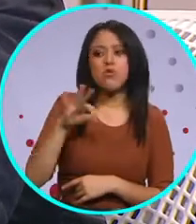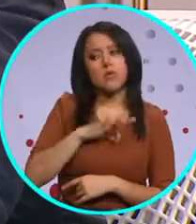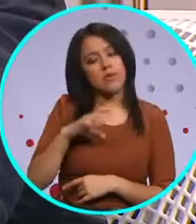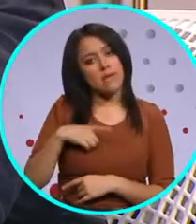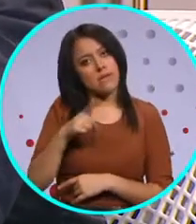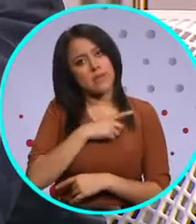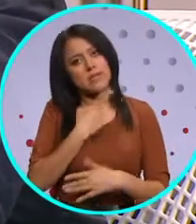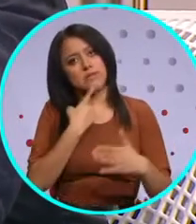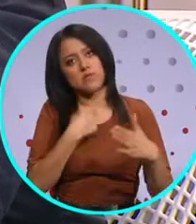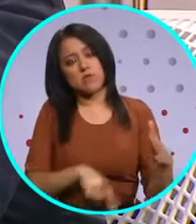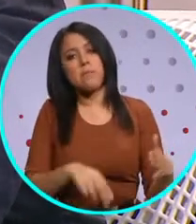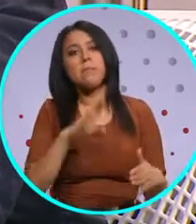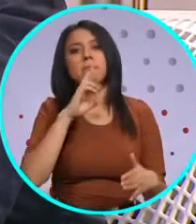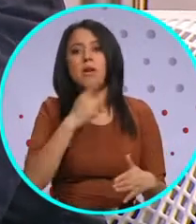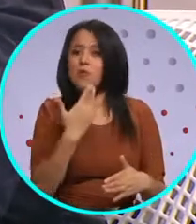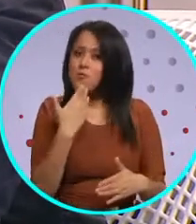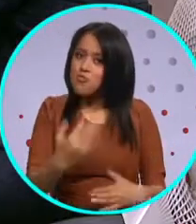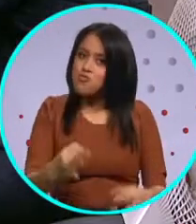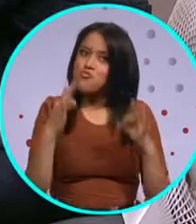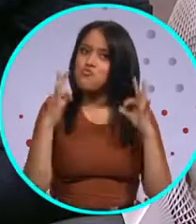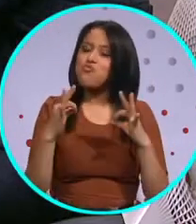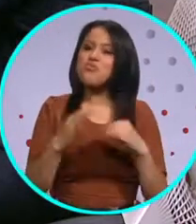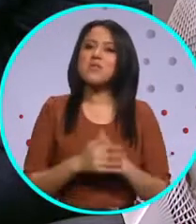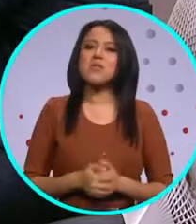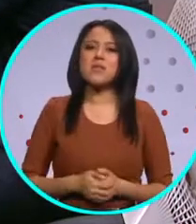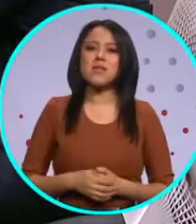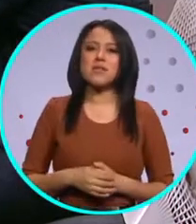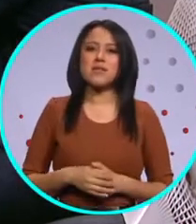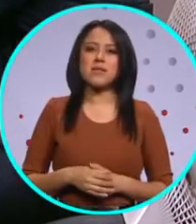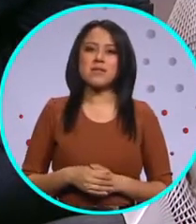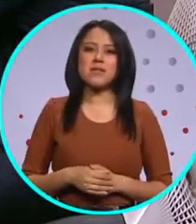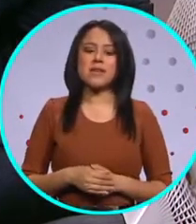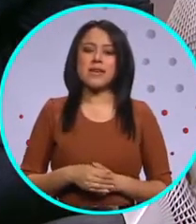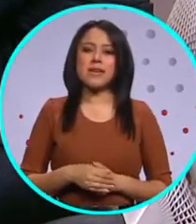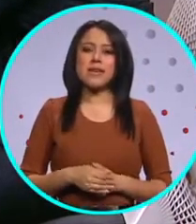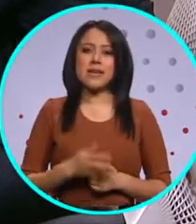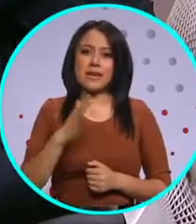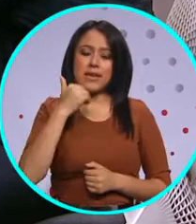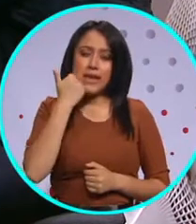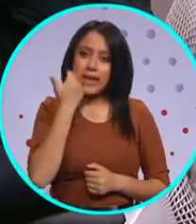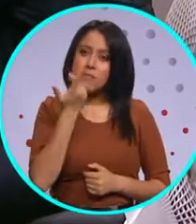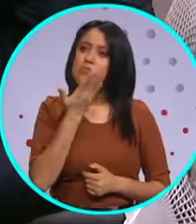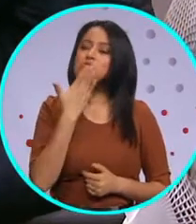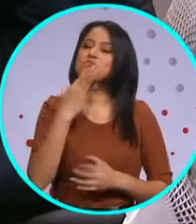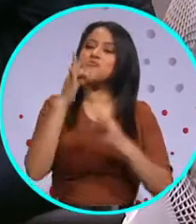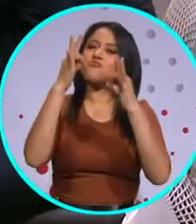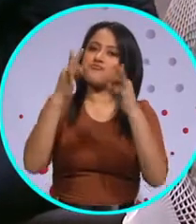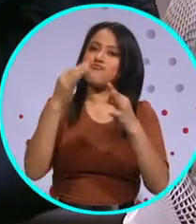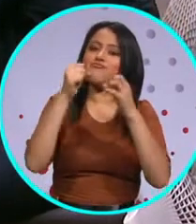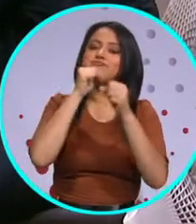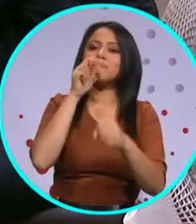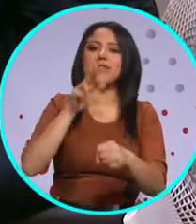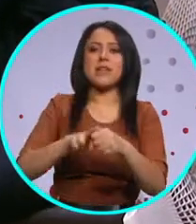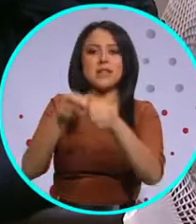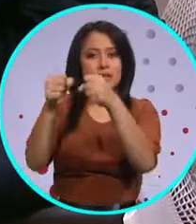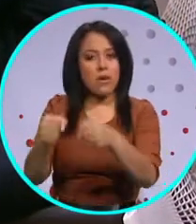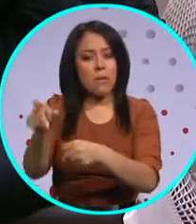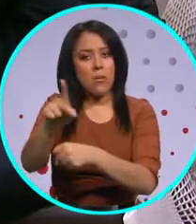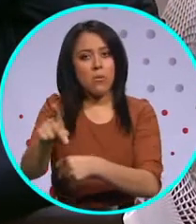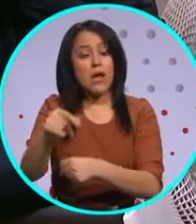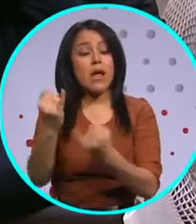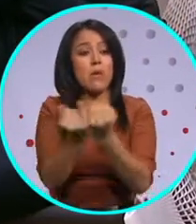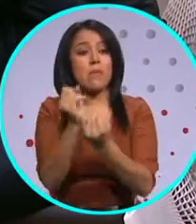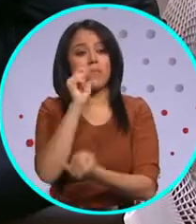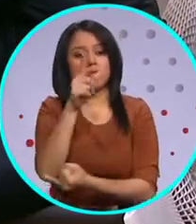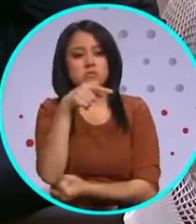sea fuerte sea mejor y más robusta y tenga los niveles de excelencia que buscamos en la secretaría necesitamos que también nos digan aquellos elementos